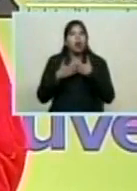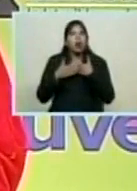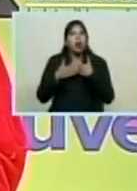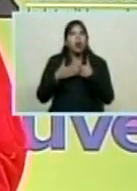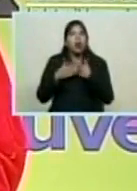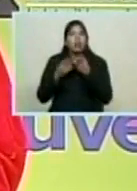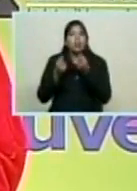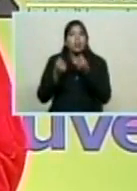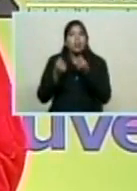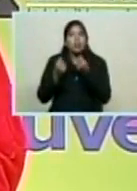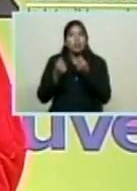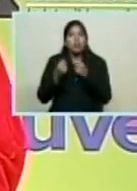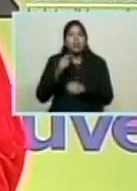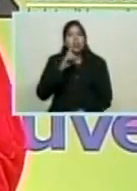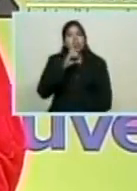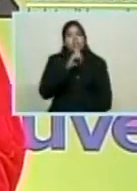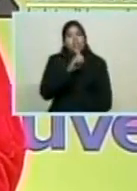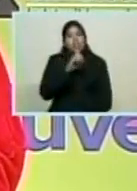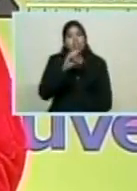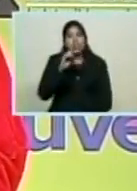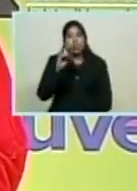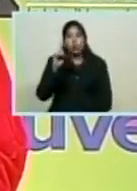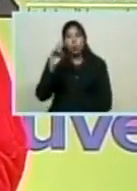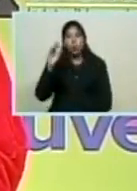recursos por